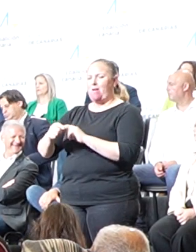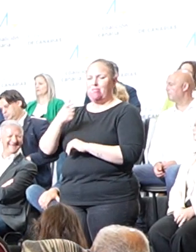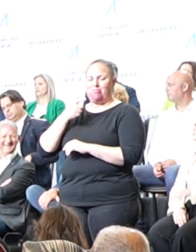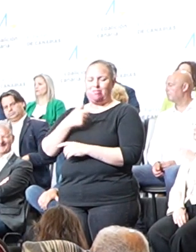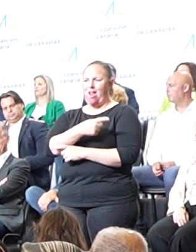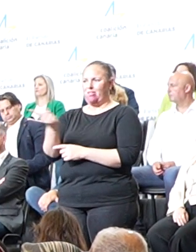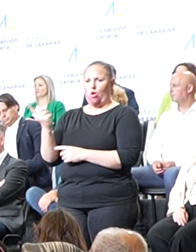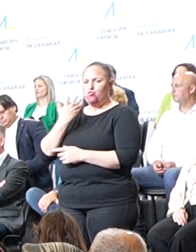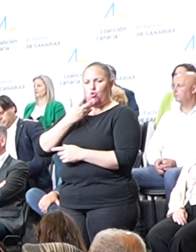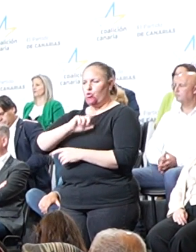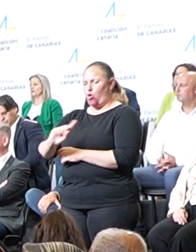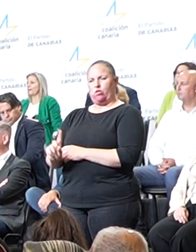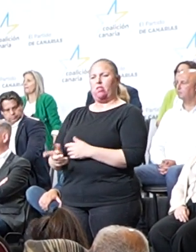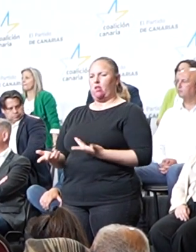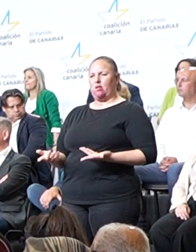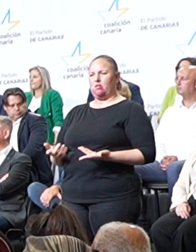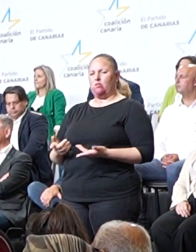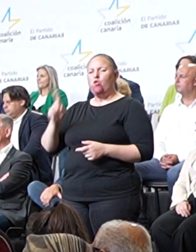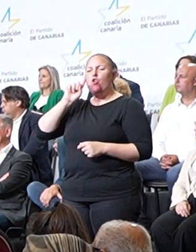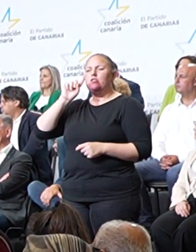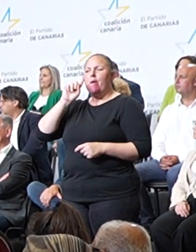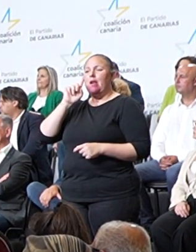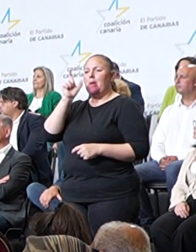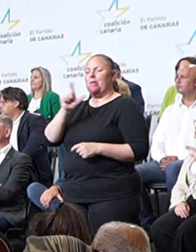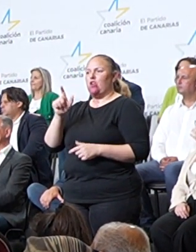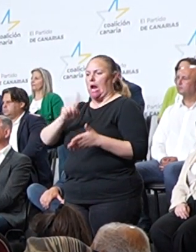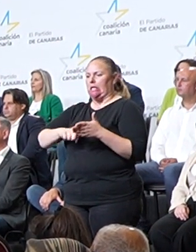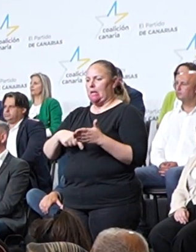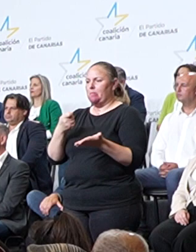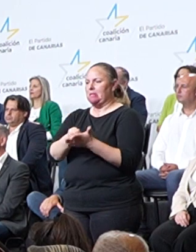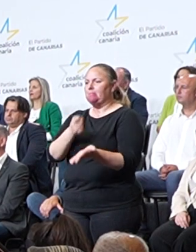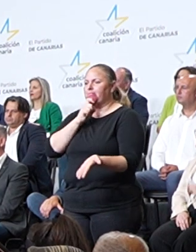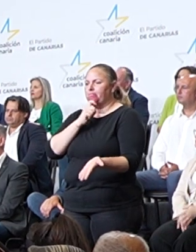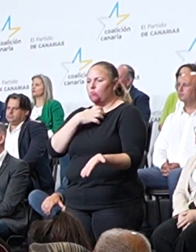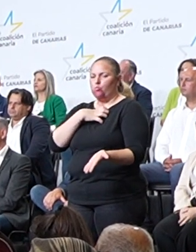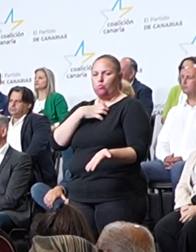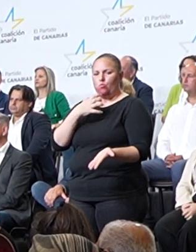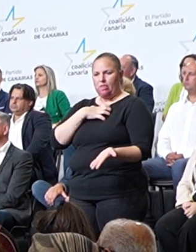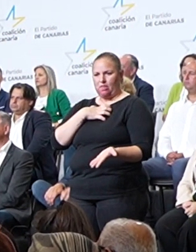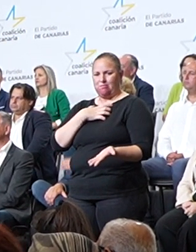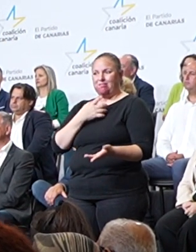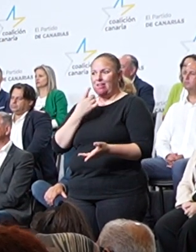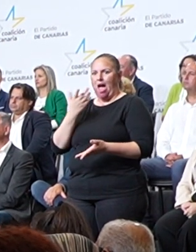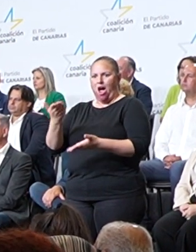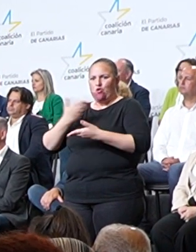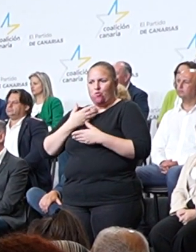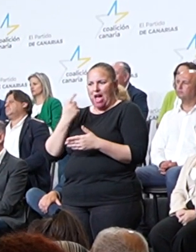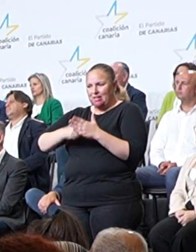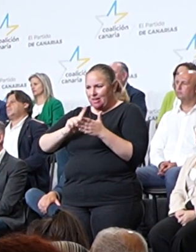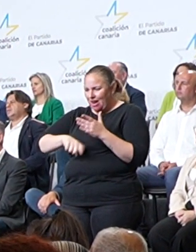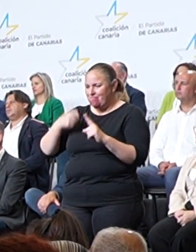gente. No sabe que la gente no tiene para pagar el alquiler y que se necesitan ayudas para el alquiler para los